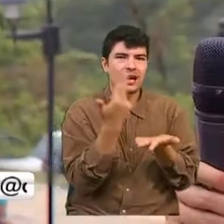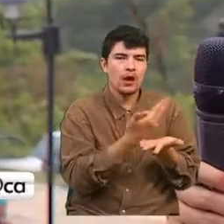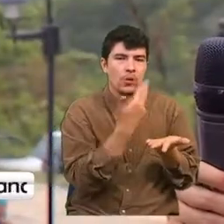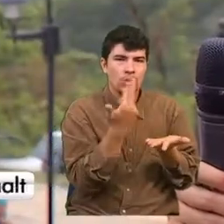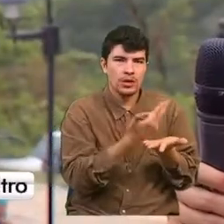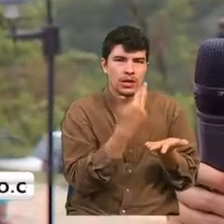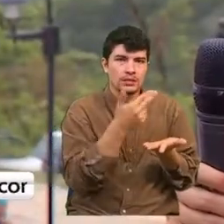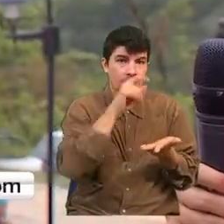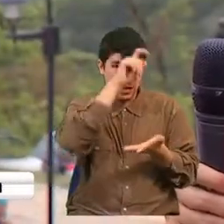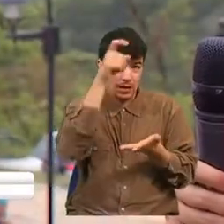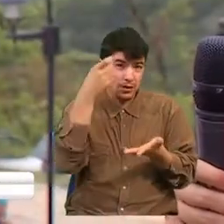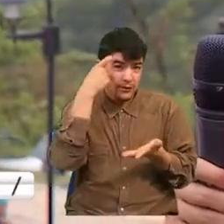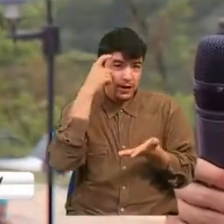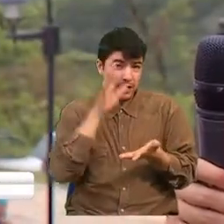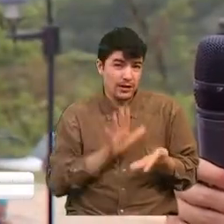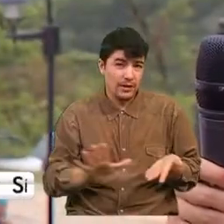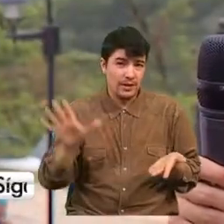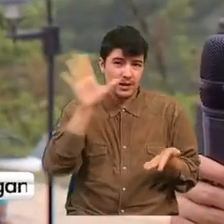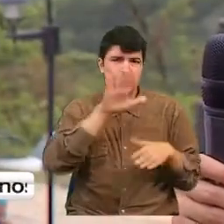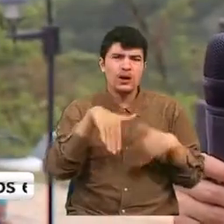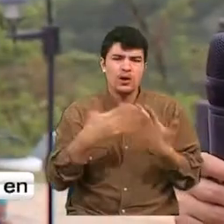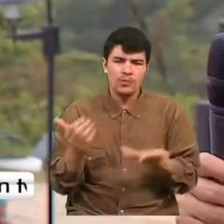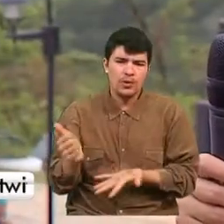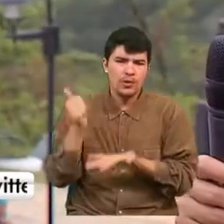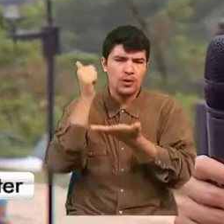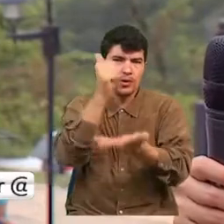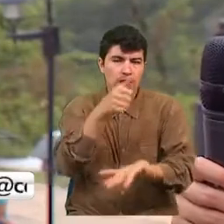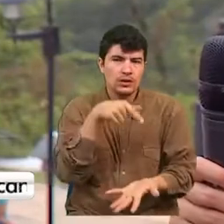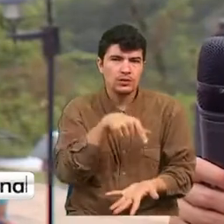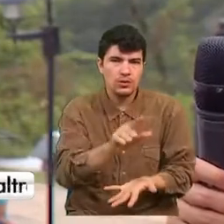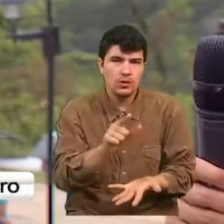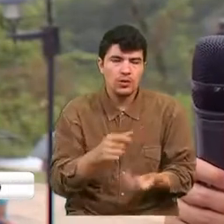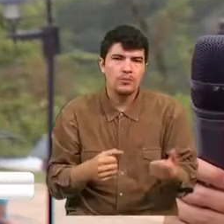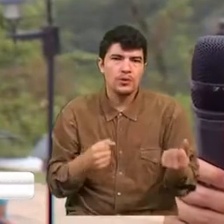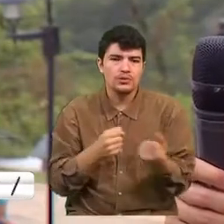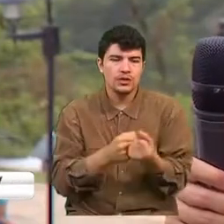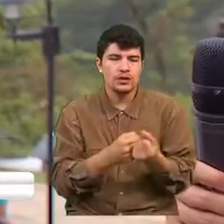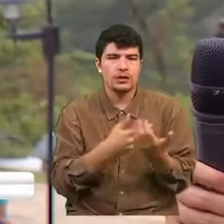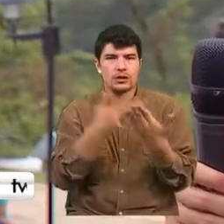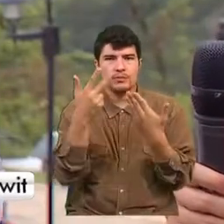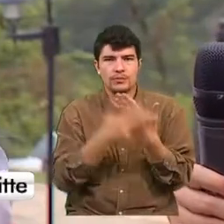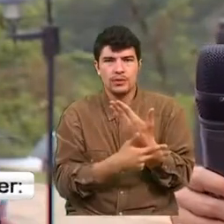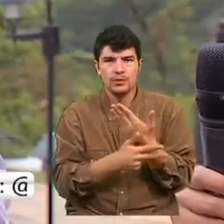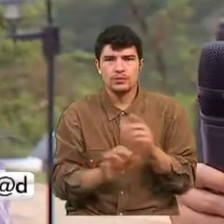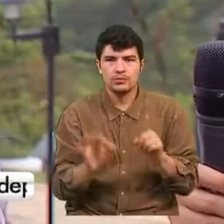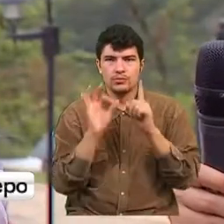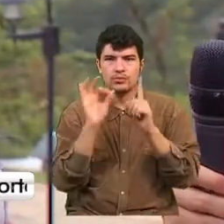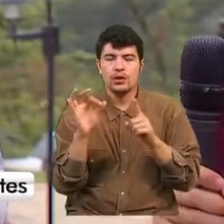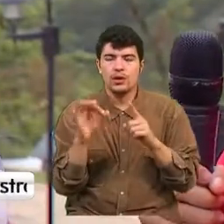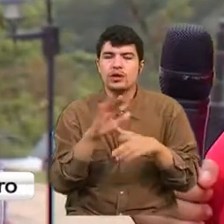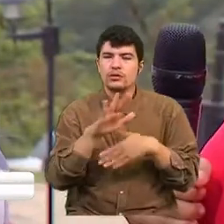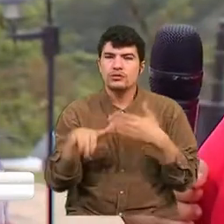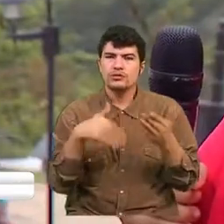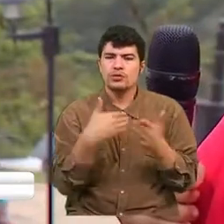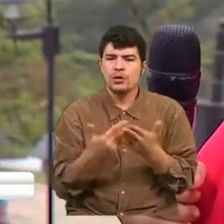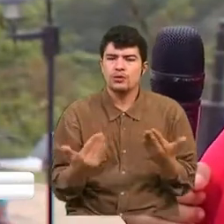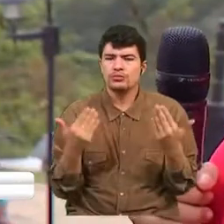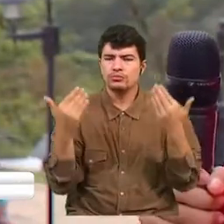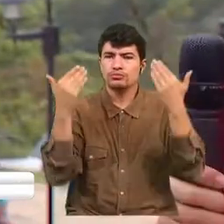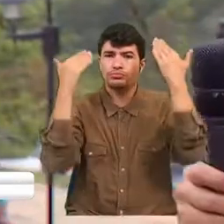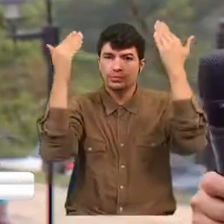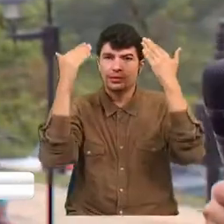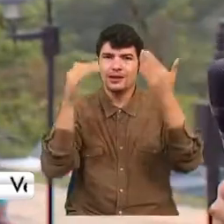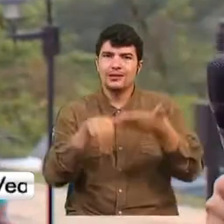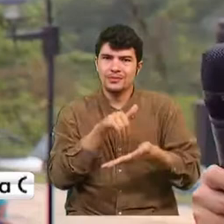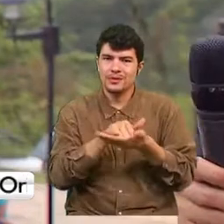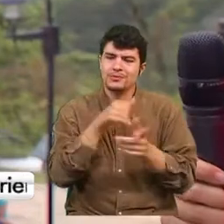tiene el gobierno departamental. ¿Cómo lo invertimos? Que con un proyecto como una alianza productiva, como un proyecto de Todos a Progresar, como una Pujanza, de la